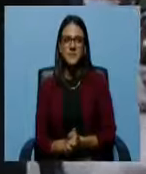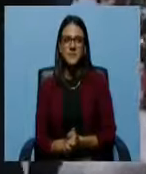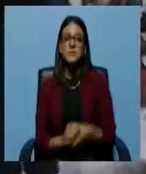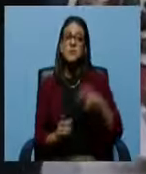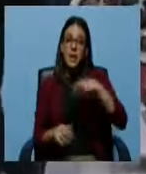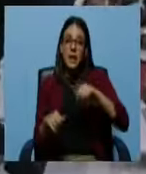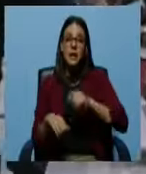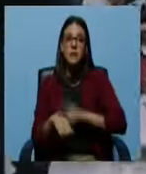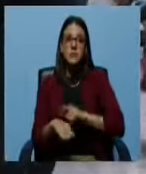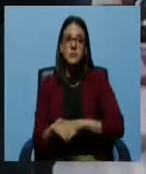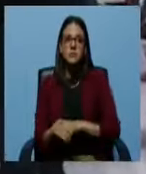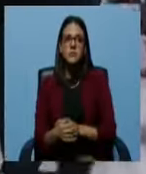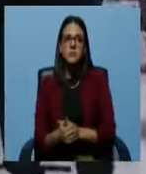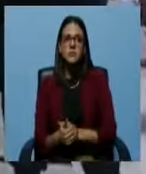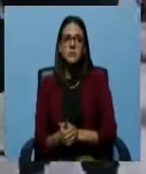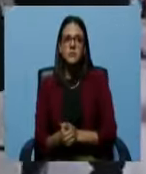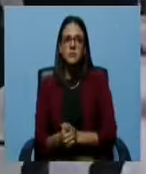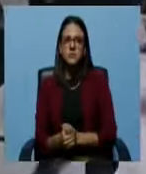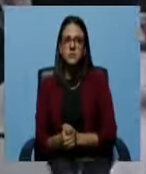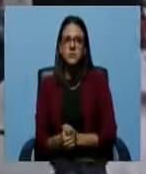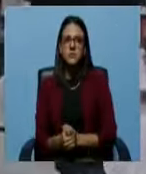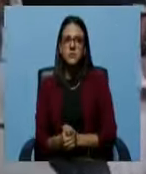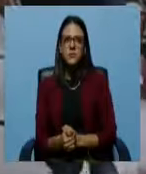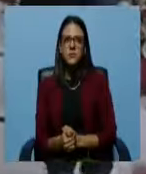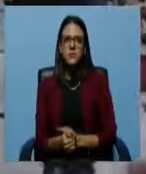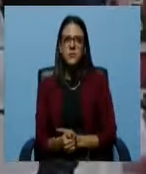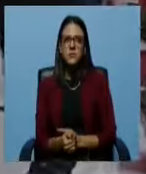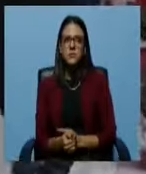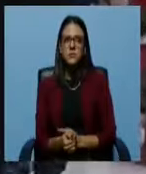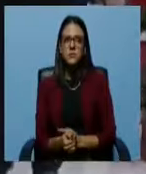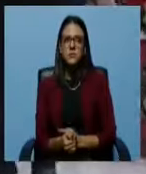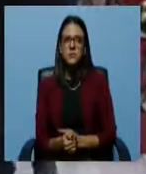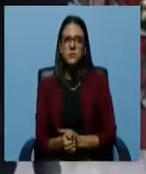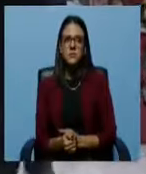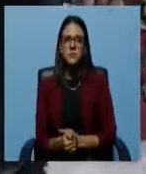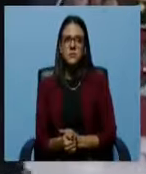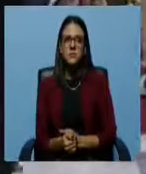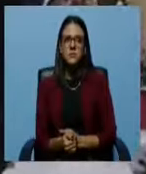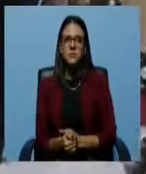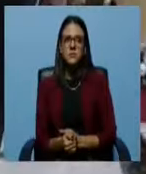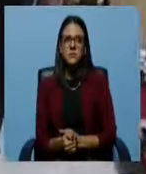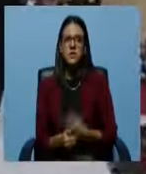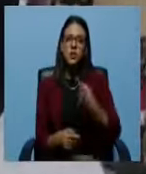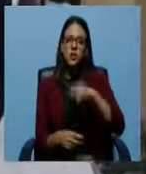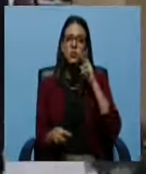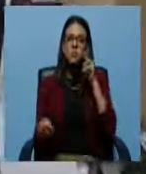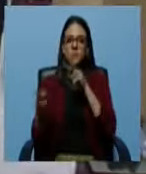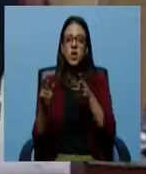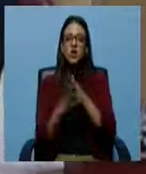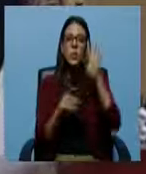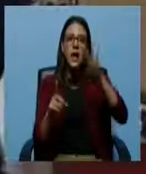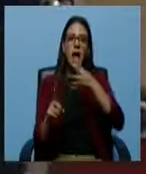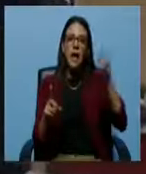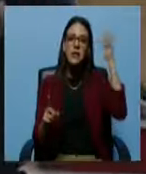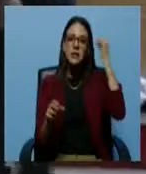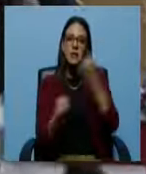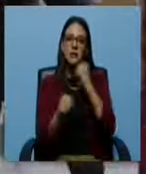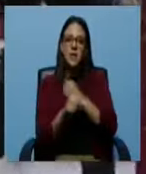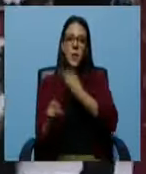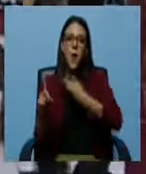Transmitimos a esta Venezuela desde el Palacio de Miraflores. Fin de mundo, pues. Se genera información de interés en relación a la agenda de trabajo del